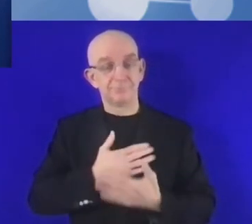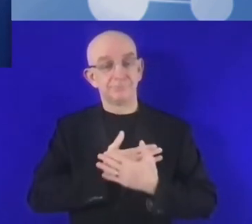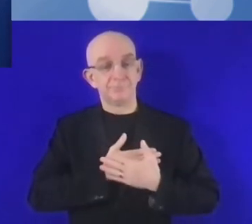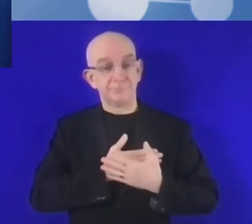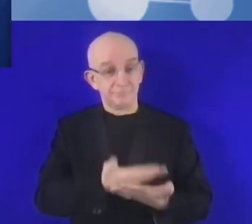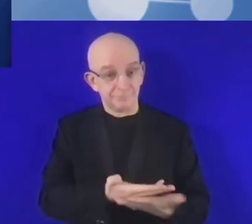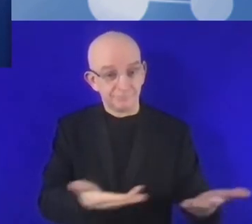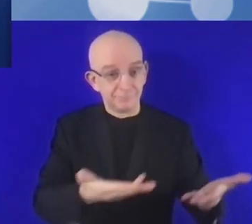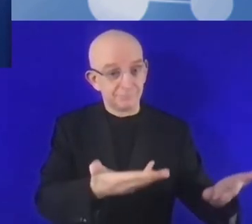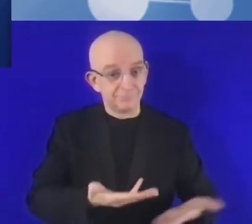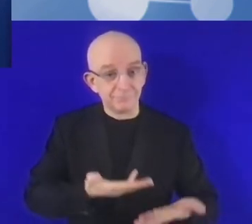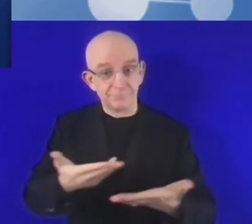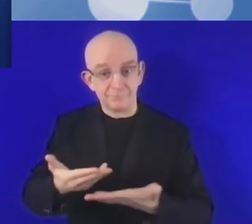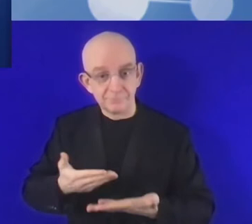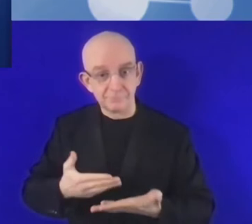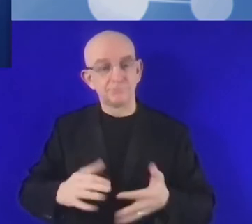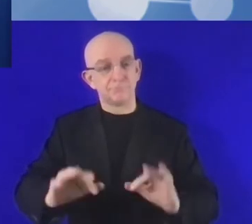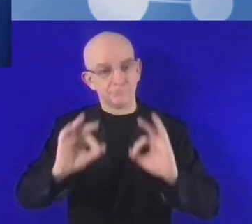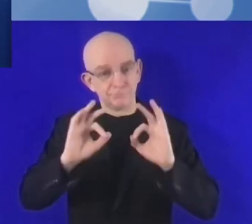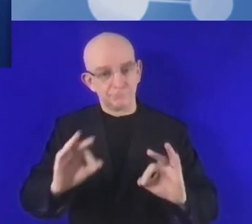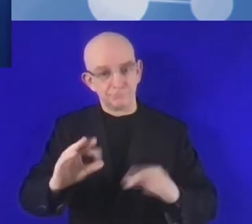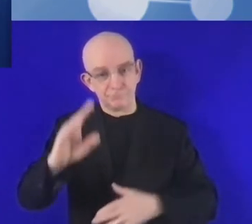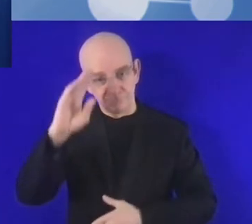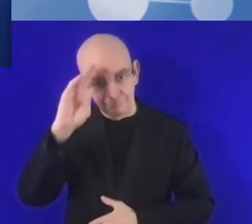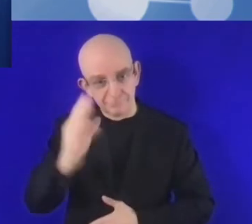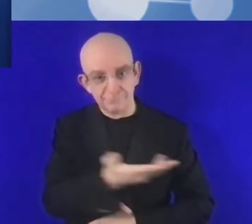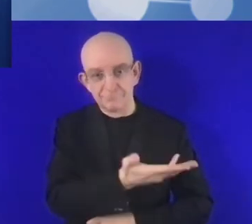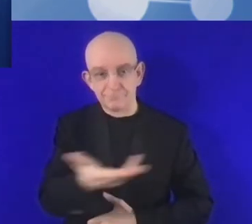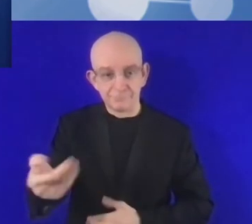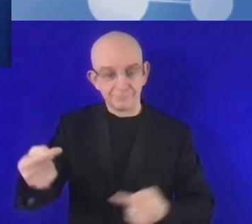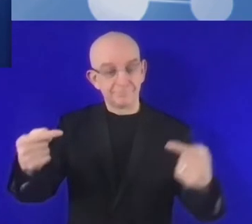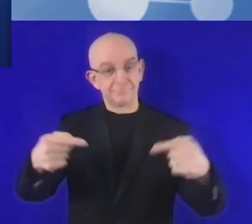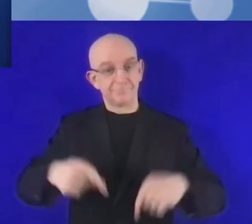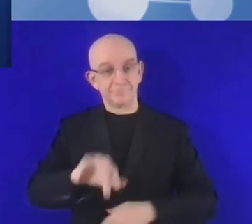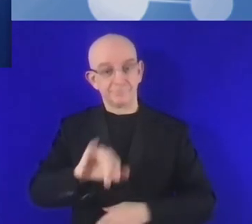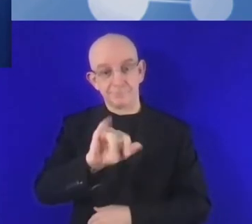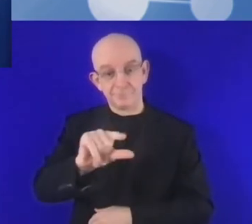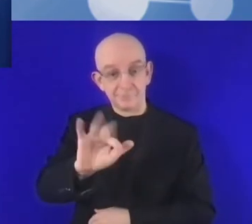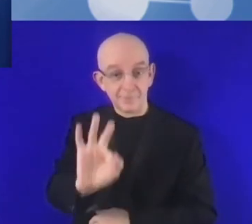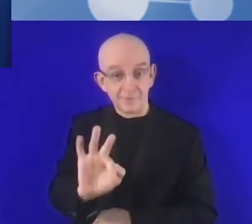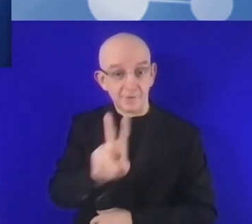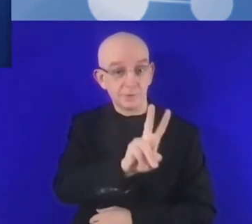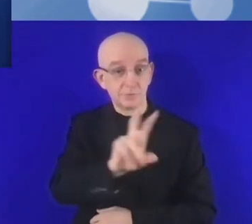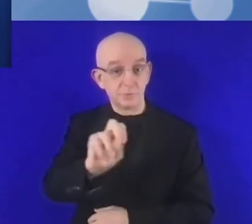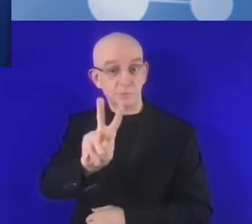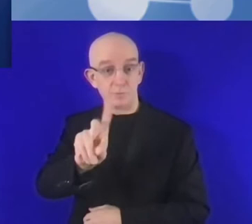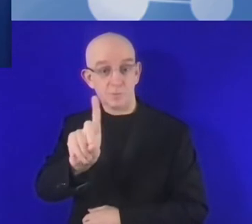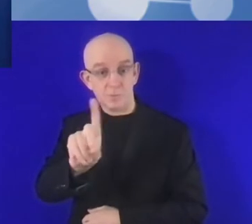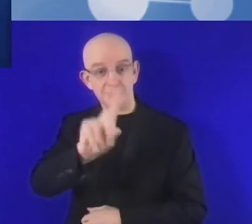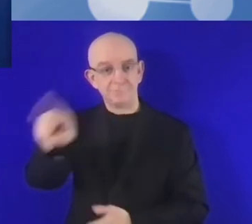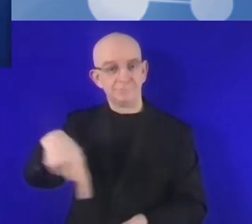es para mí un gran placer el poder darles la bienvenida durante el